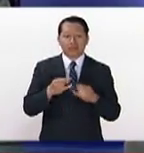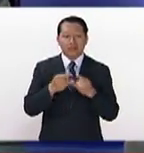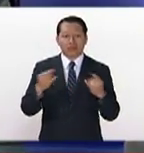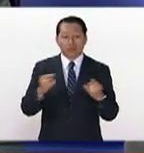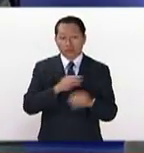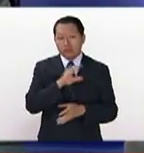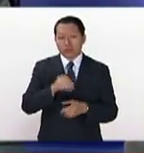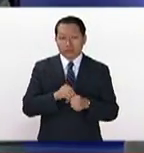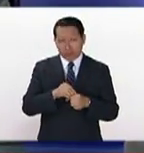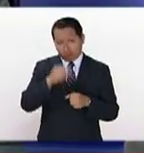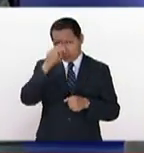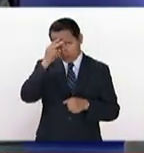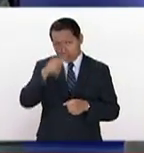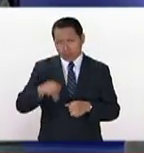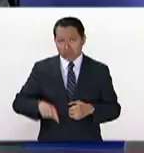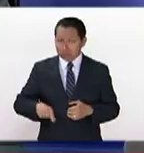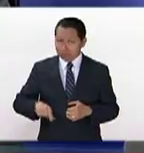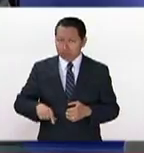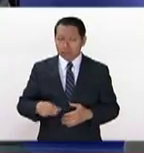todo el Estado mexicano.